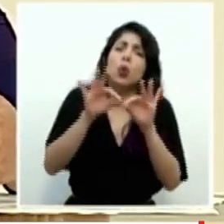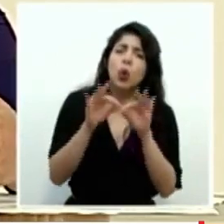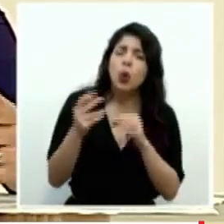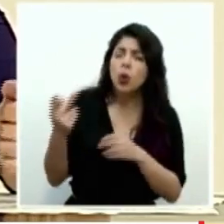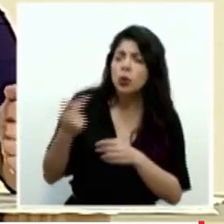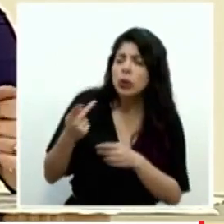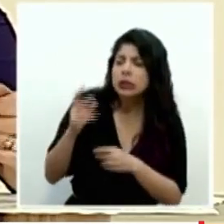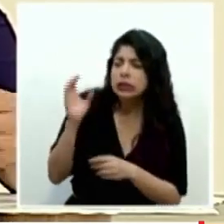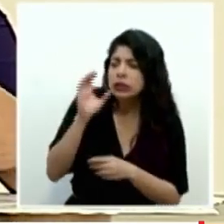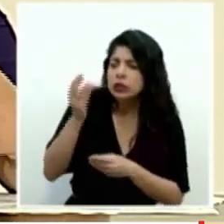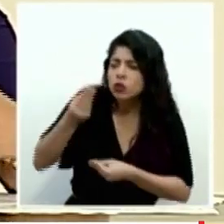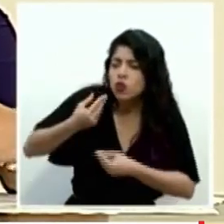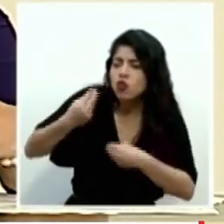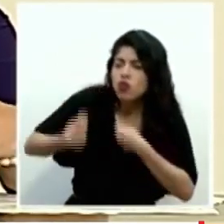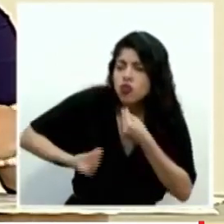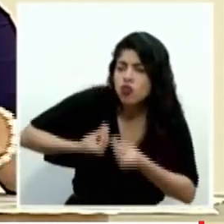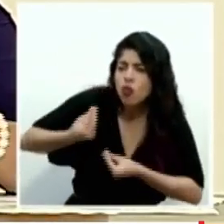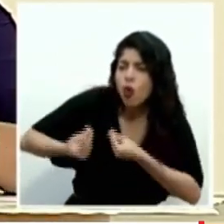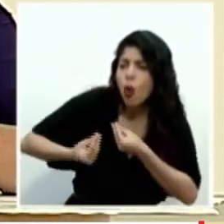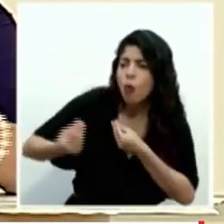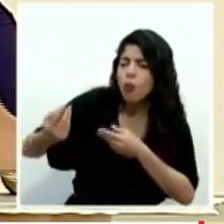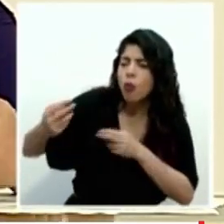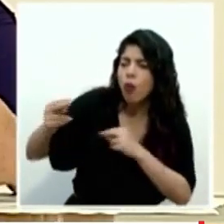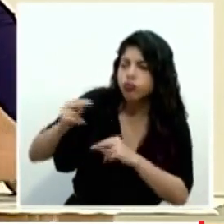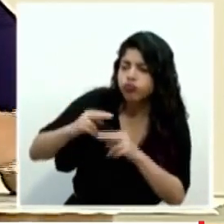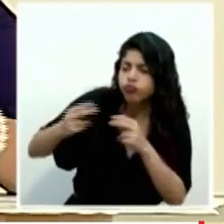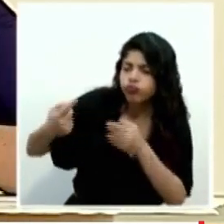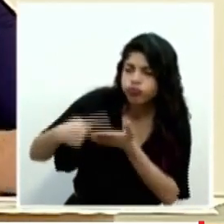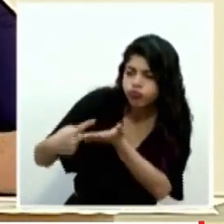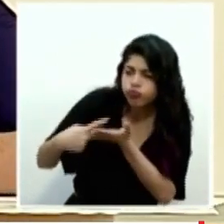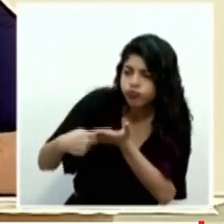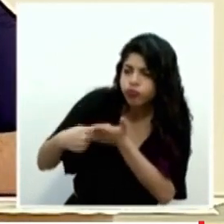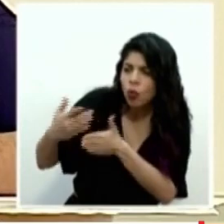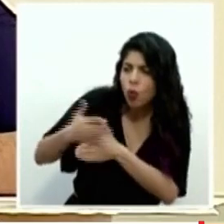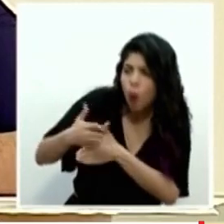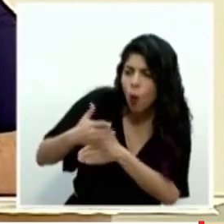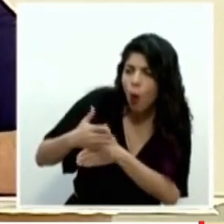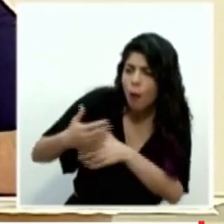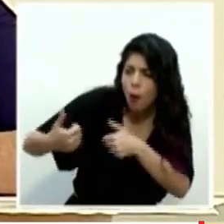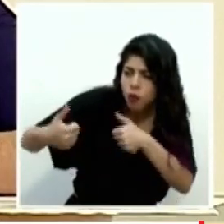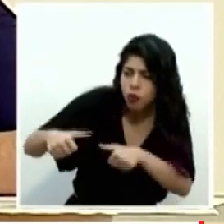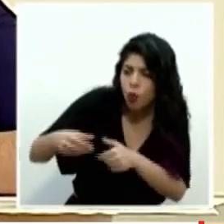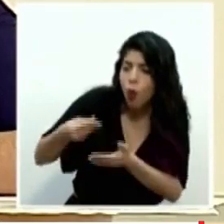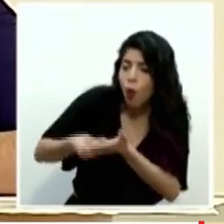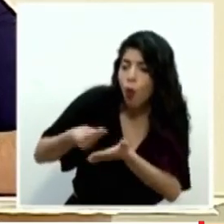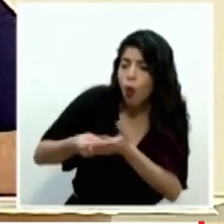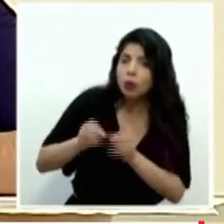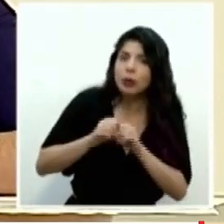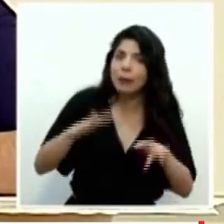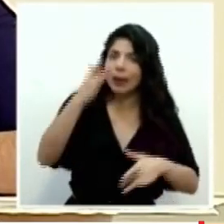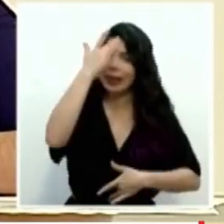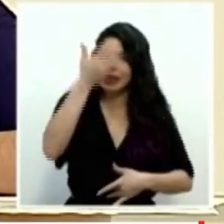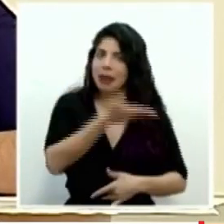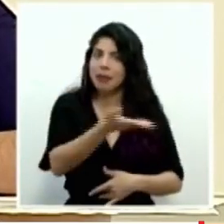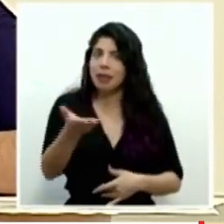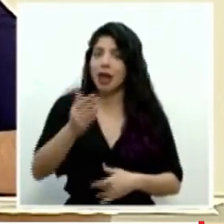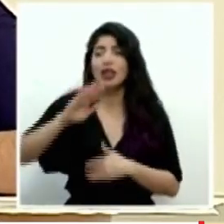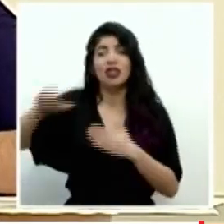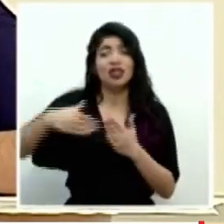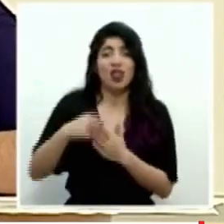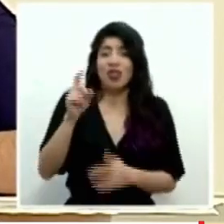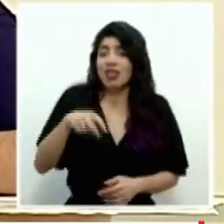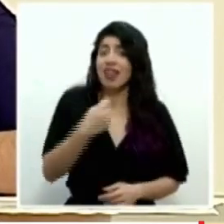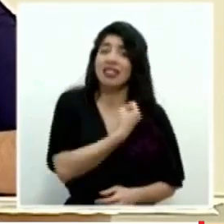encontrar esa manera en donde podamos encontrarnos y compartir y distribuir los costos de la pandemia. Todos tenemos que